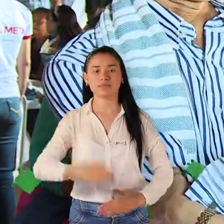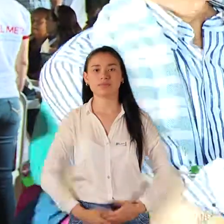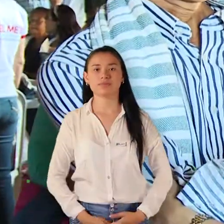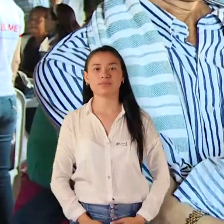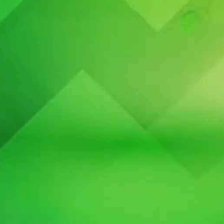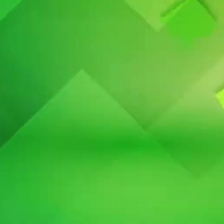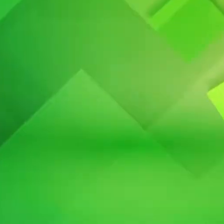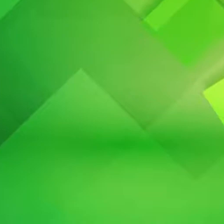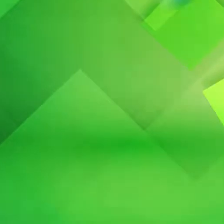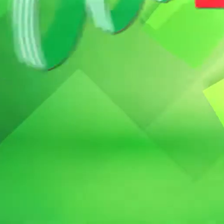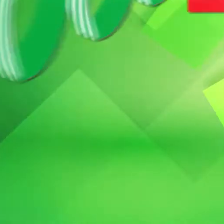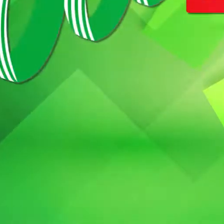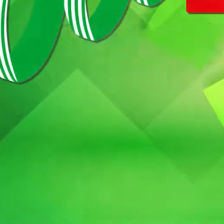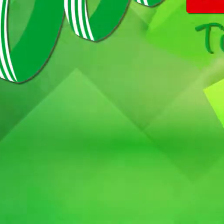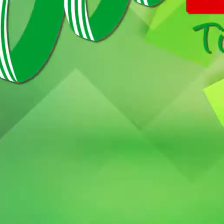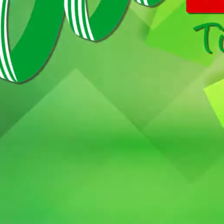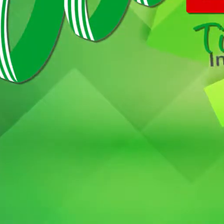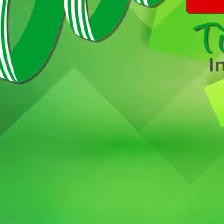metas.